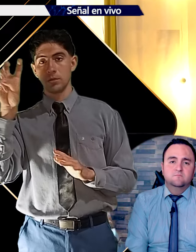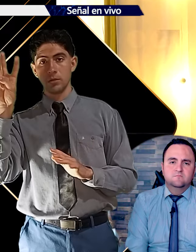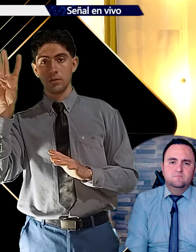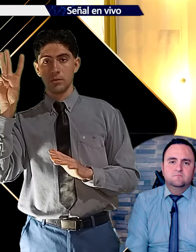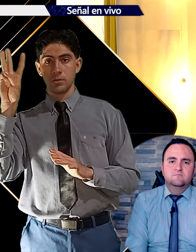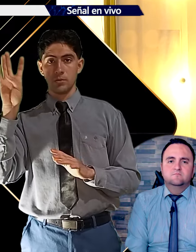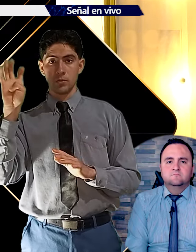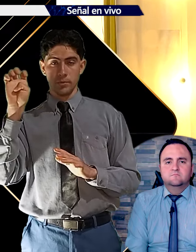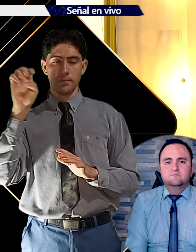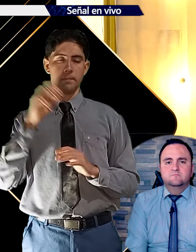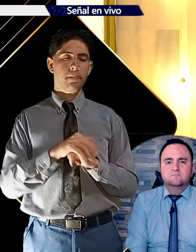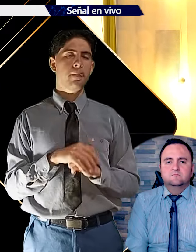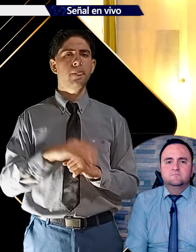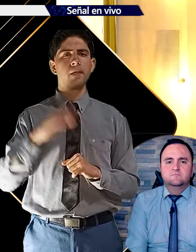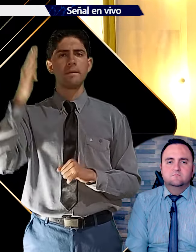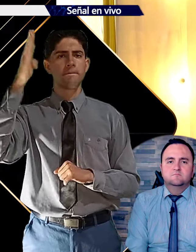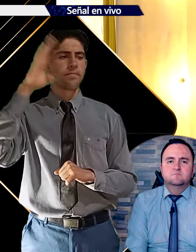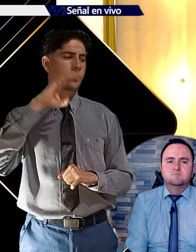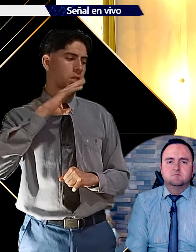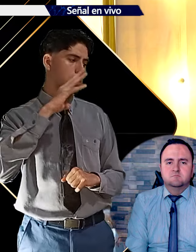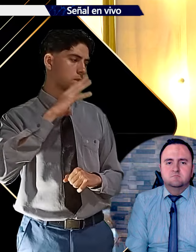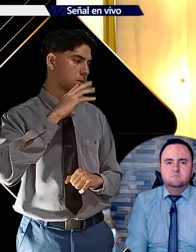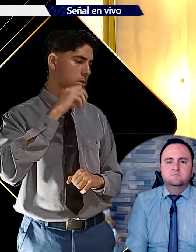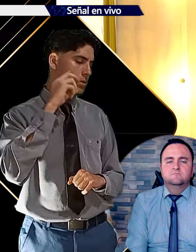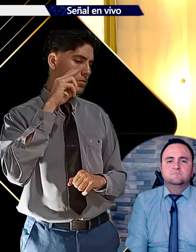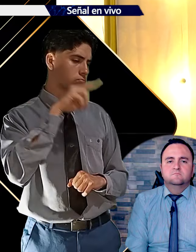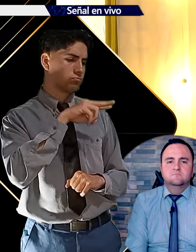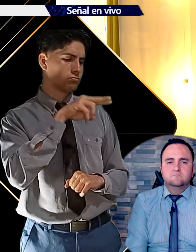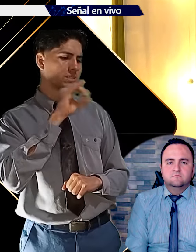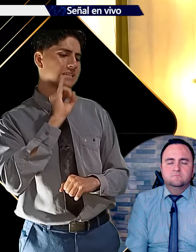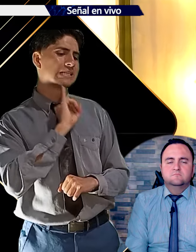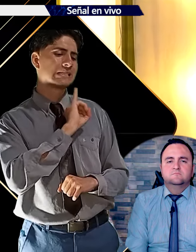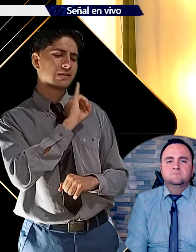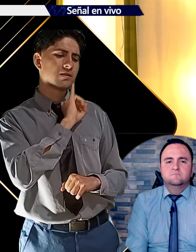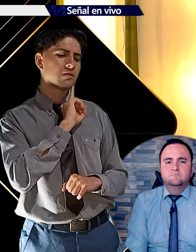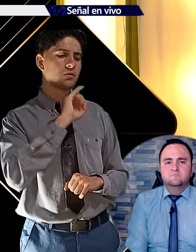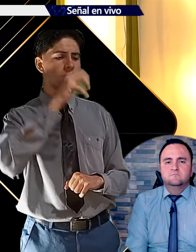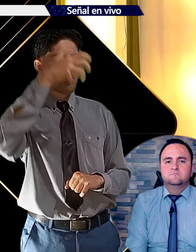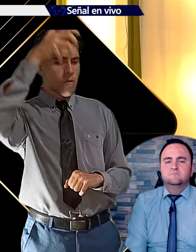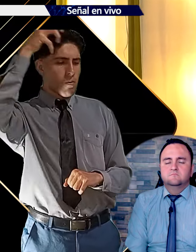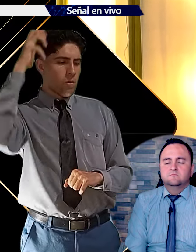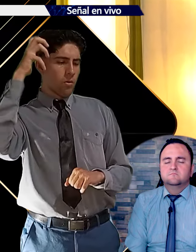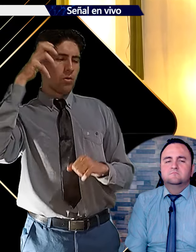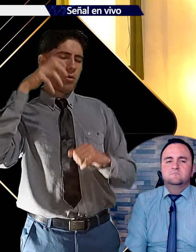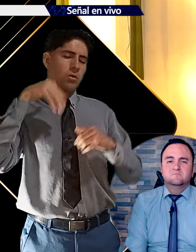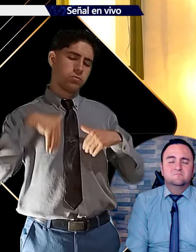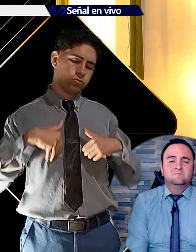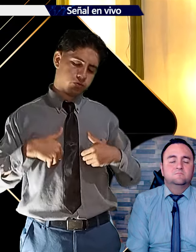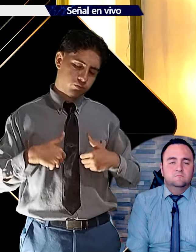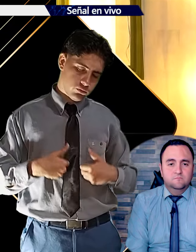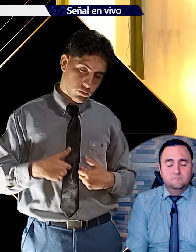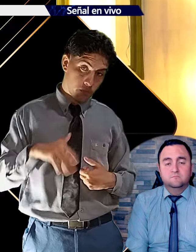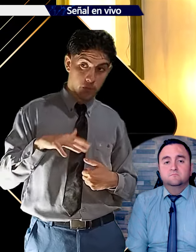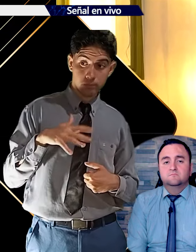vio, escúcheme, como un león, según este texto, como un león que